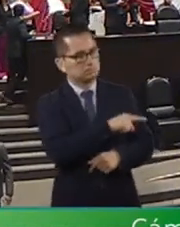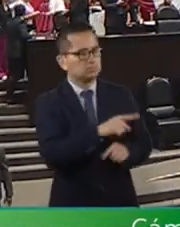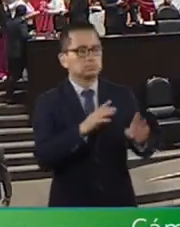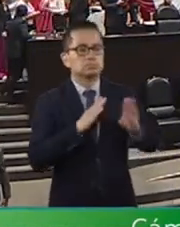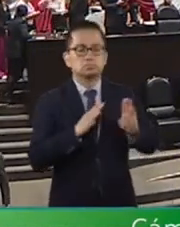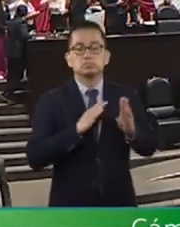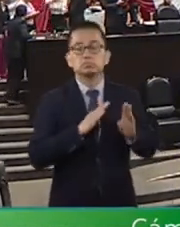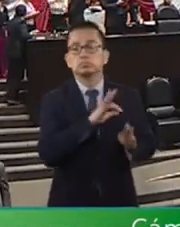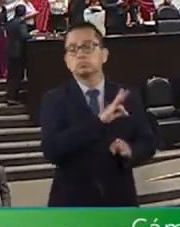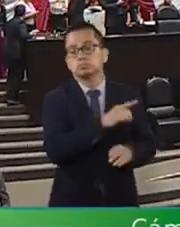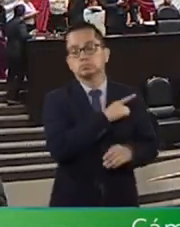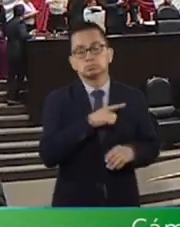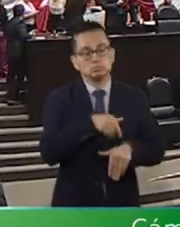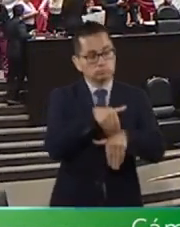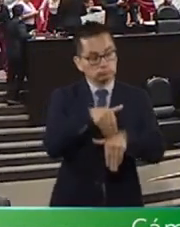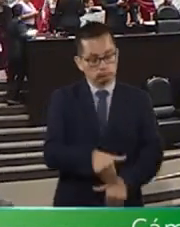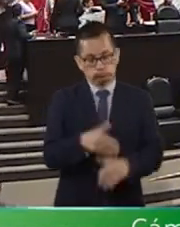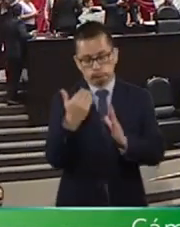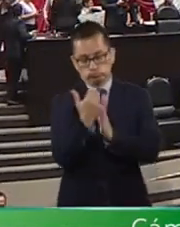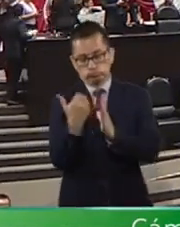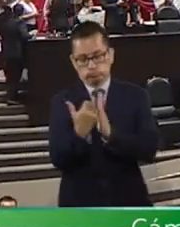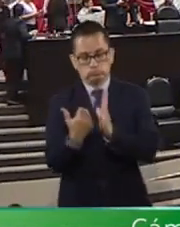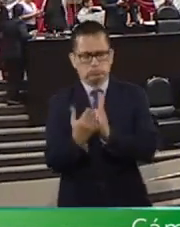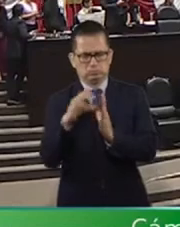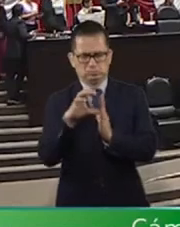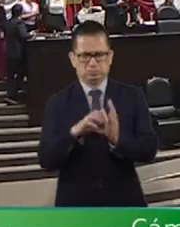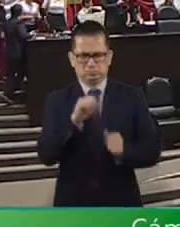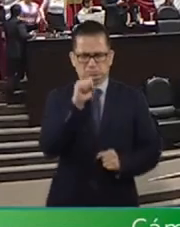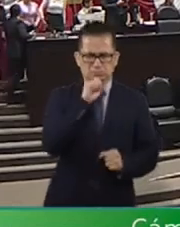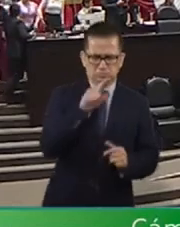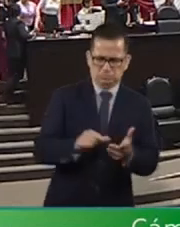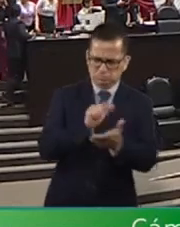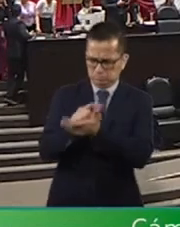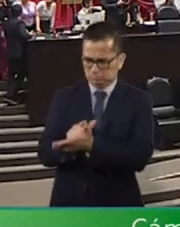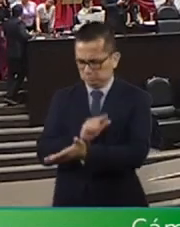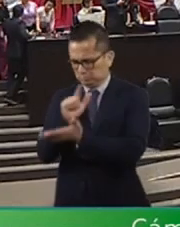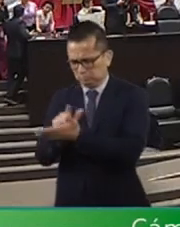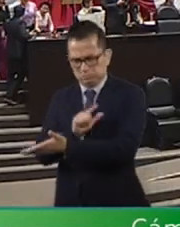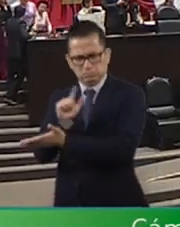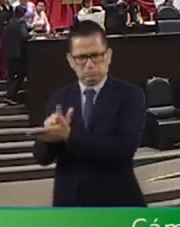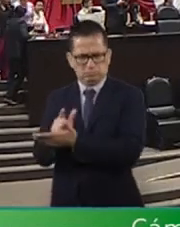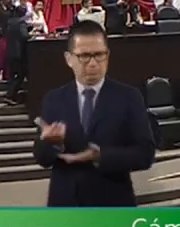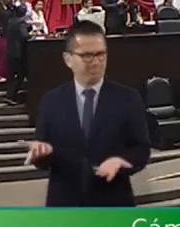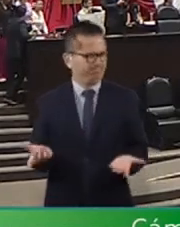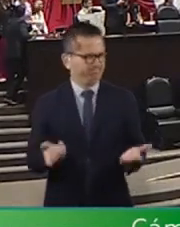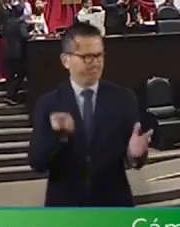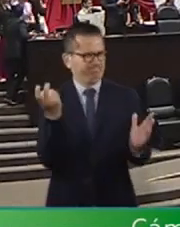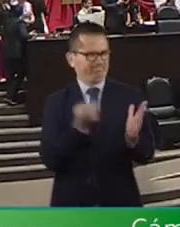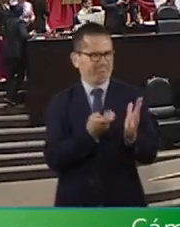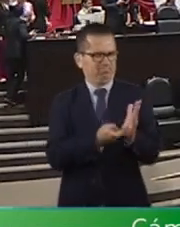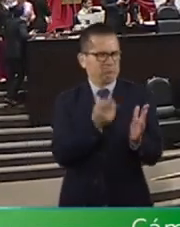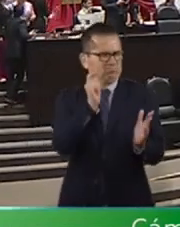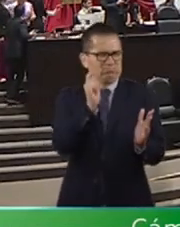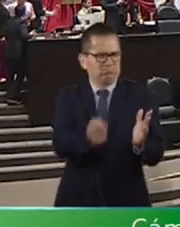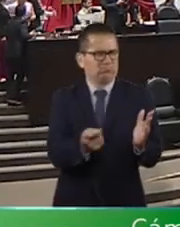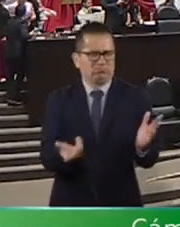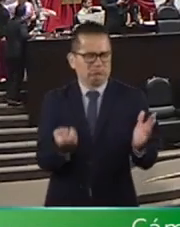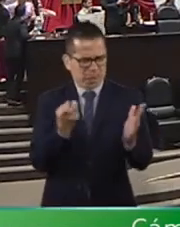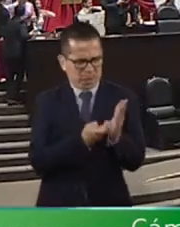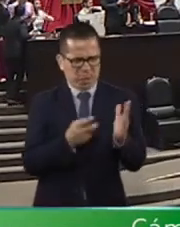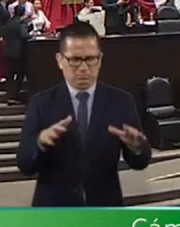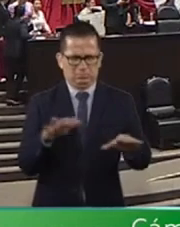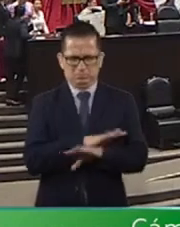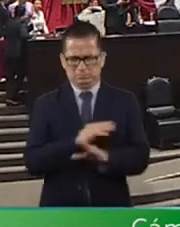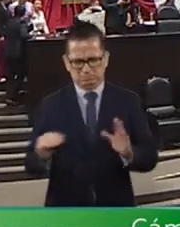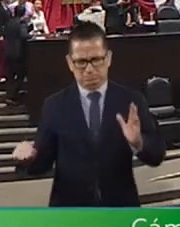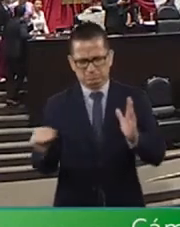previstas en esta Constitución y las leyes que de ella emanen. ¿Qué quiere decir este cambio